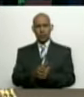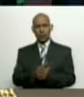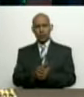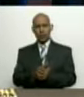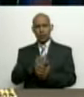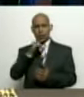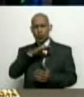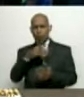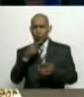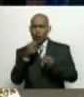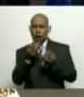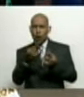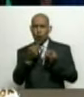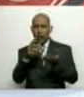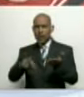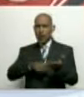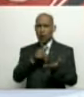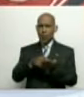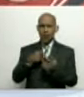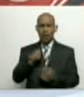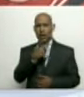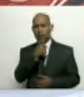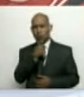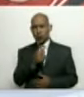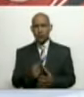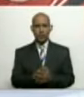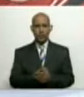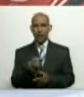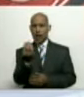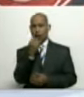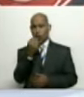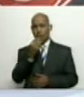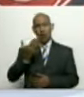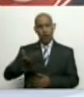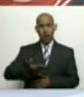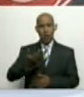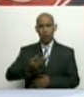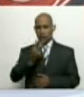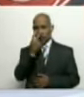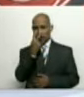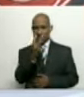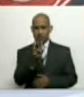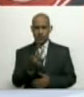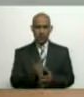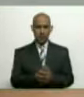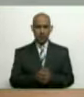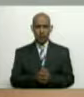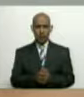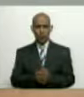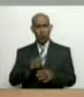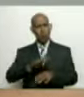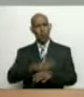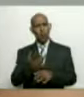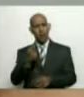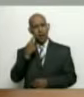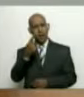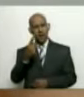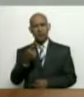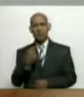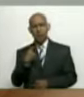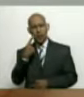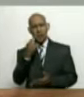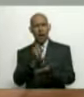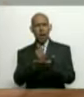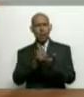por los cuentos me gustaron, me encantaron. La gastronomía es una de las áreas más visitadas en la feria, debido a que permite degustar la diversidad